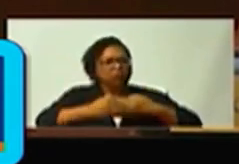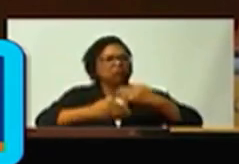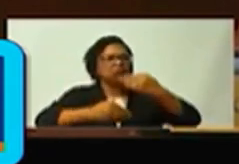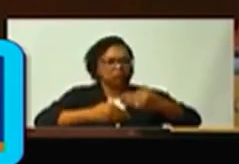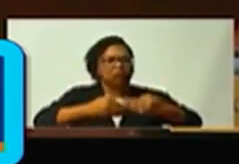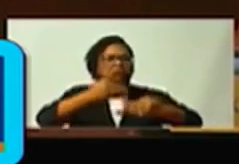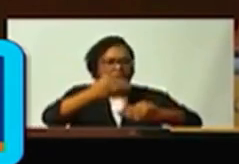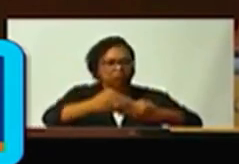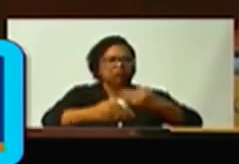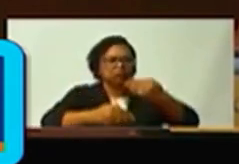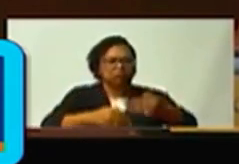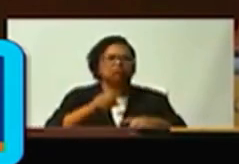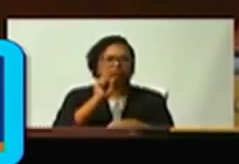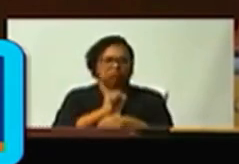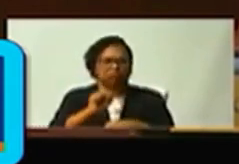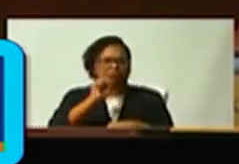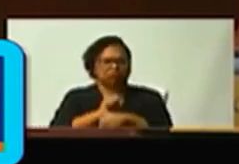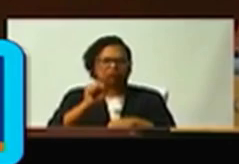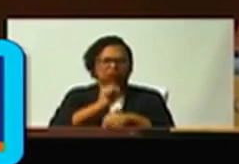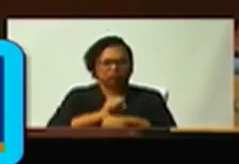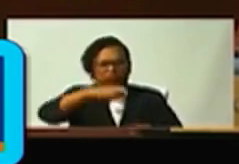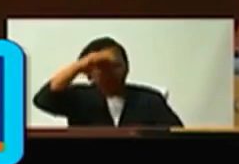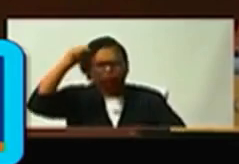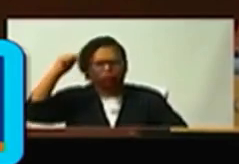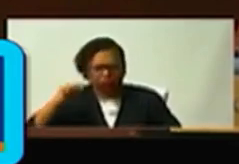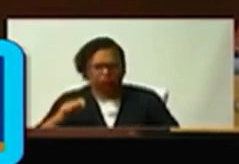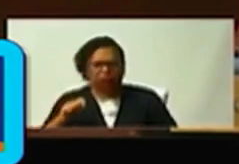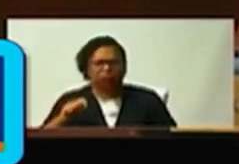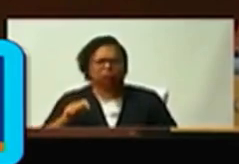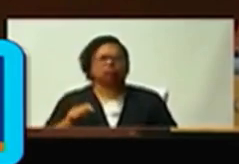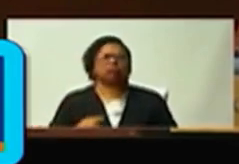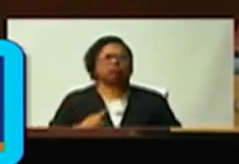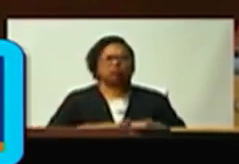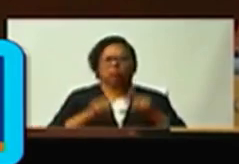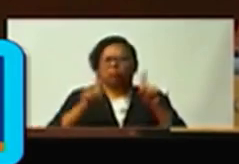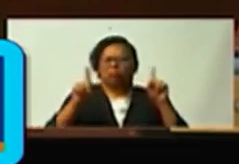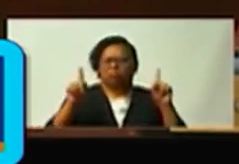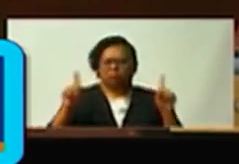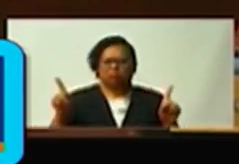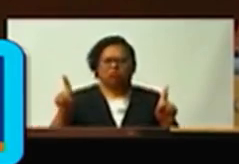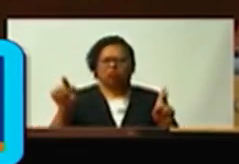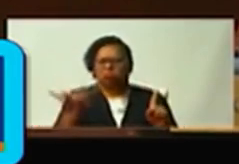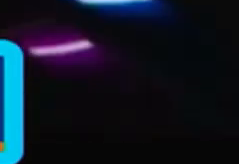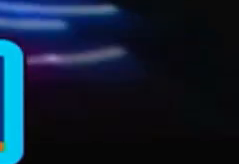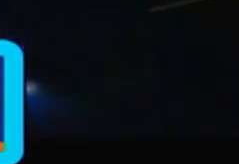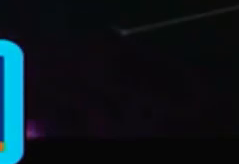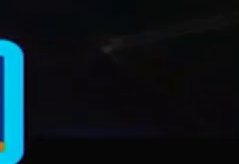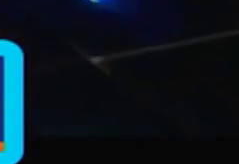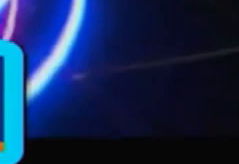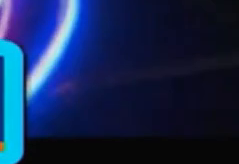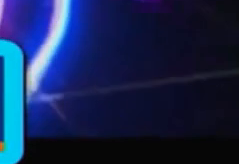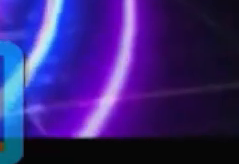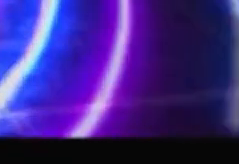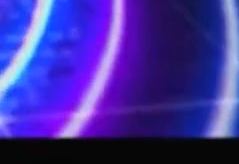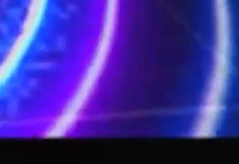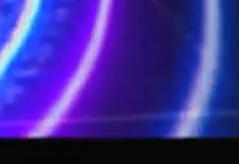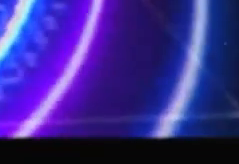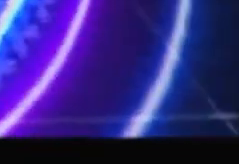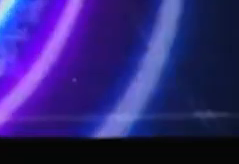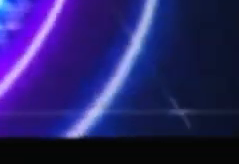paso un poquito más lento que vamos a llevar, pero con firmeza, podamos llevarlo.